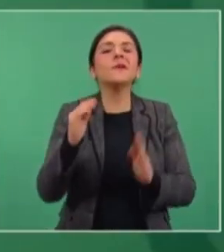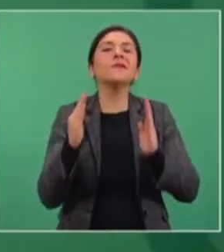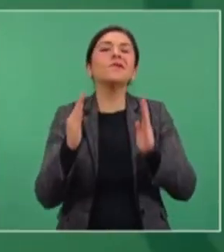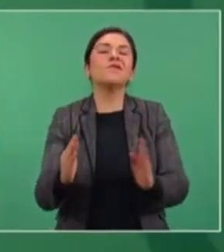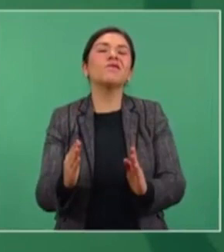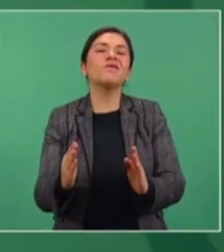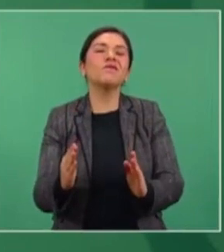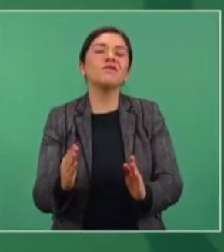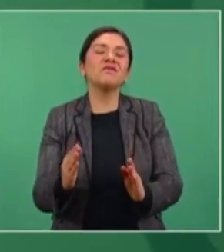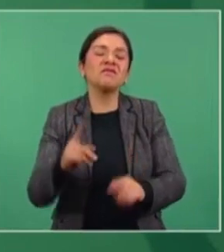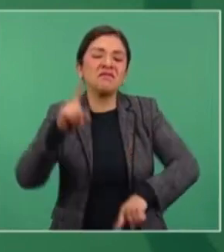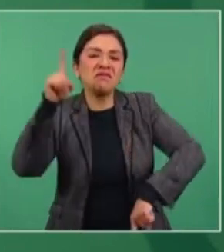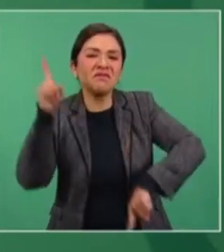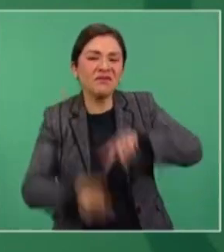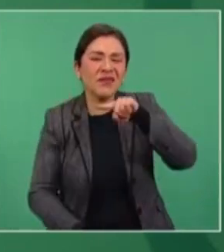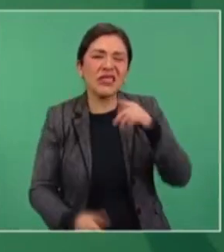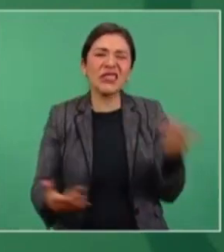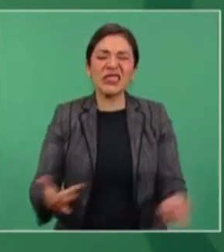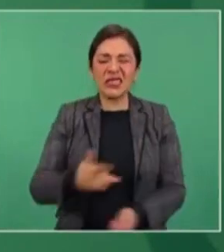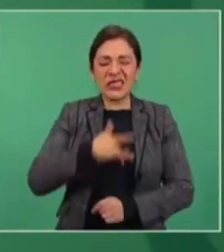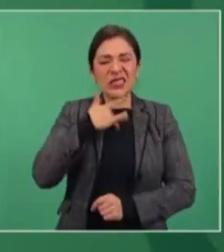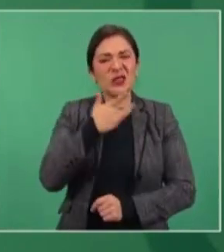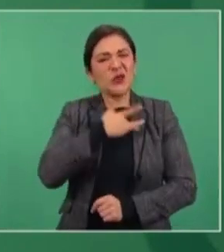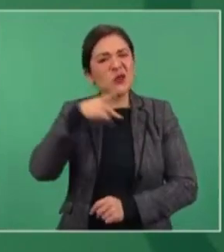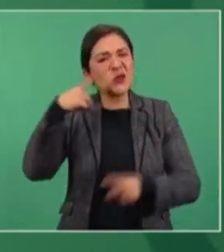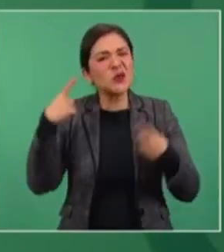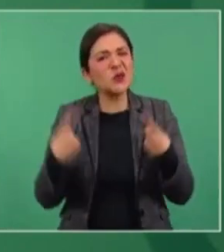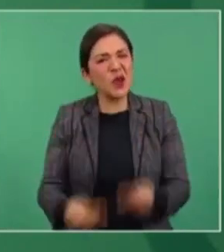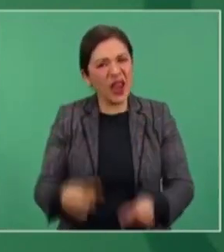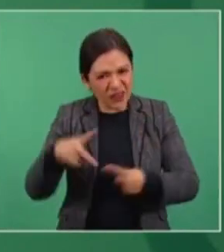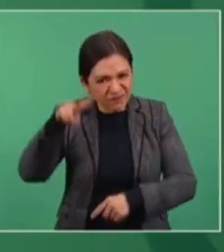Duele decirlo, pero acabaron